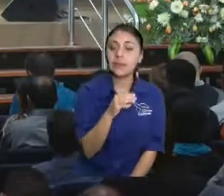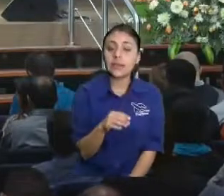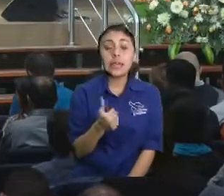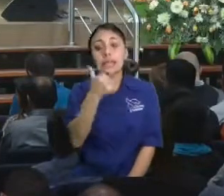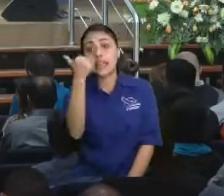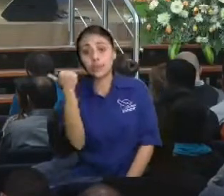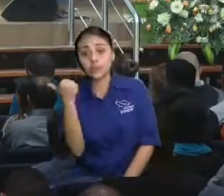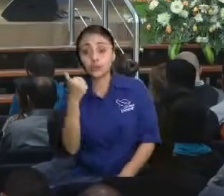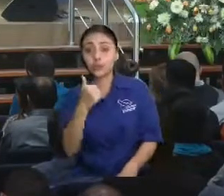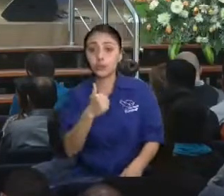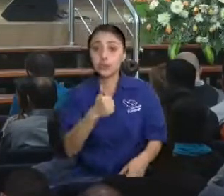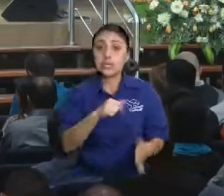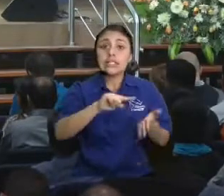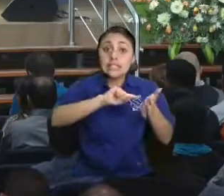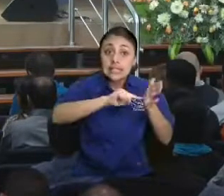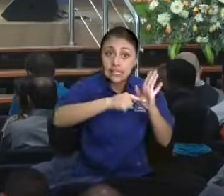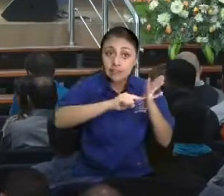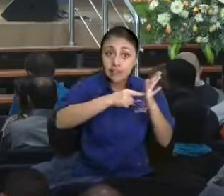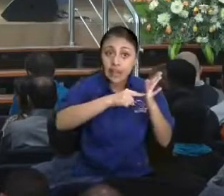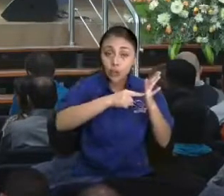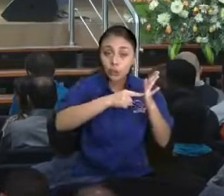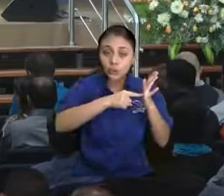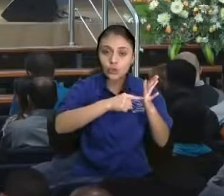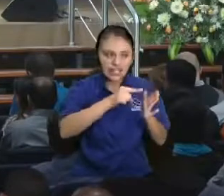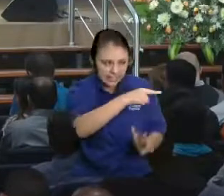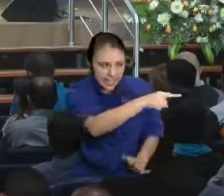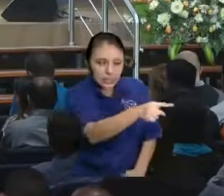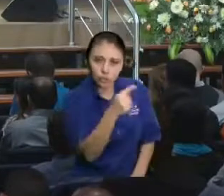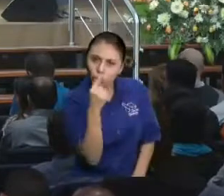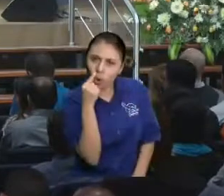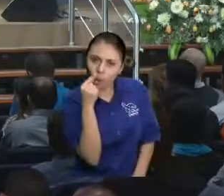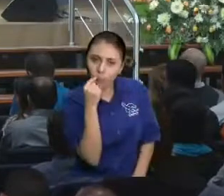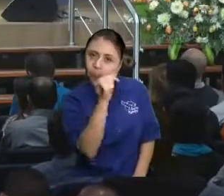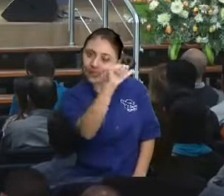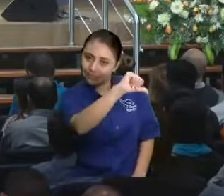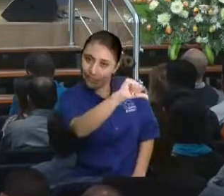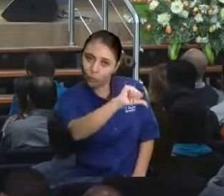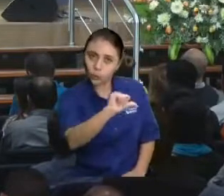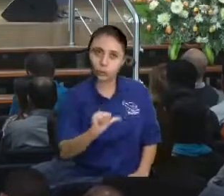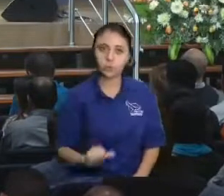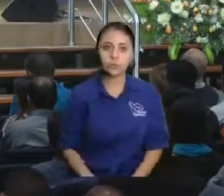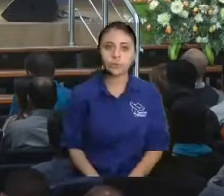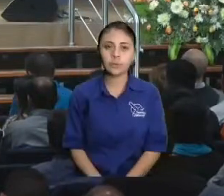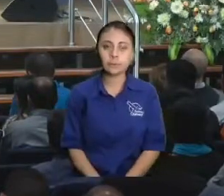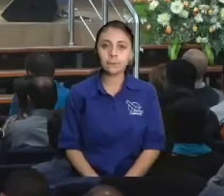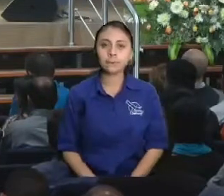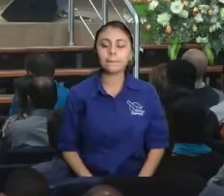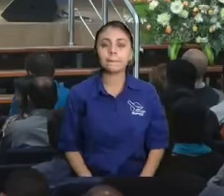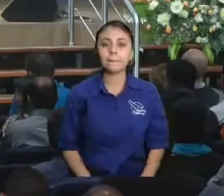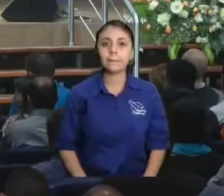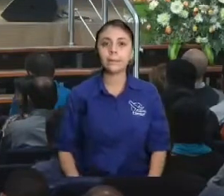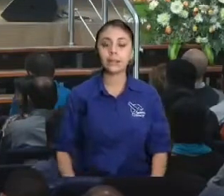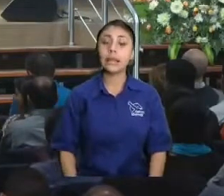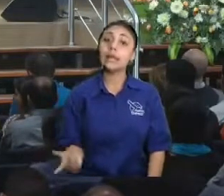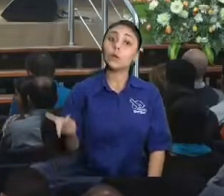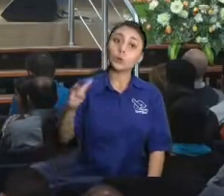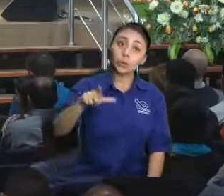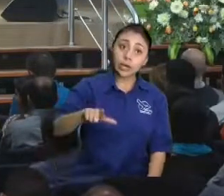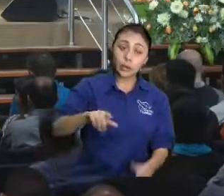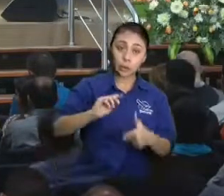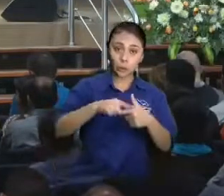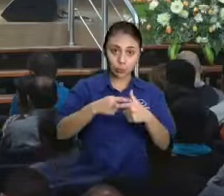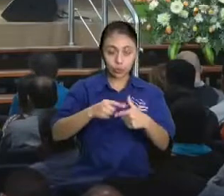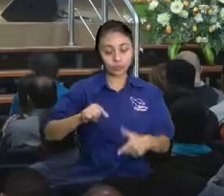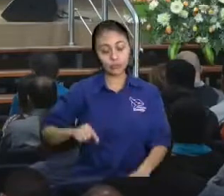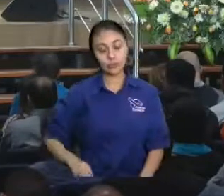otro sinónimo que me impactó mucho, pero quiero llegar al que quiero llegar, ¿verdad? Luego, cuando nos